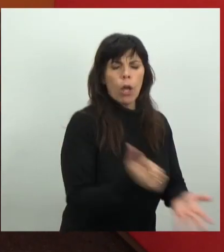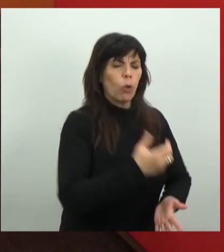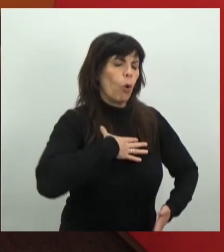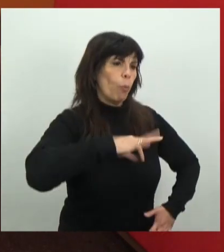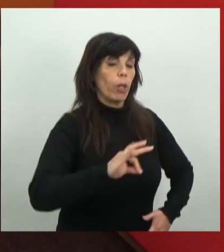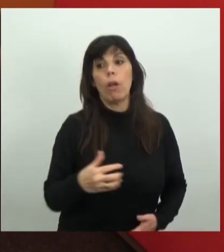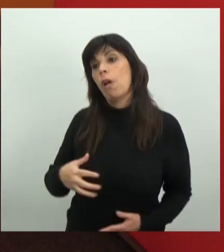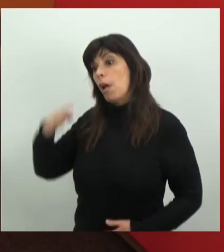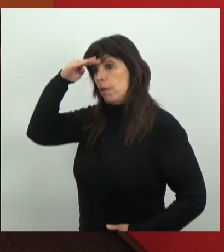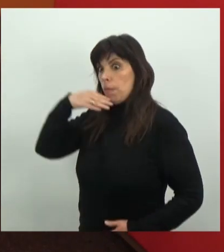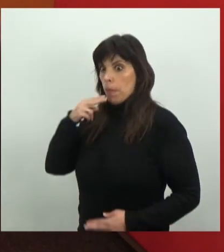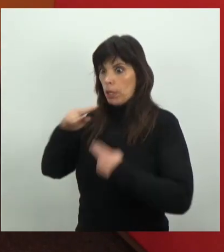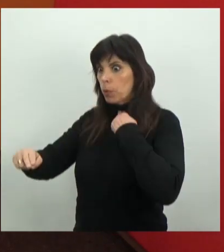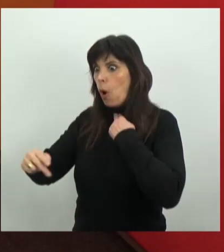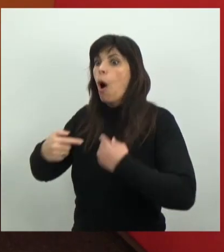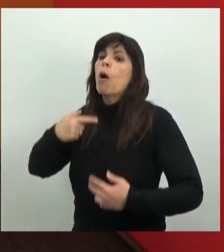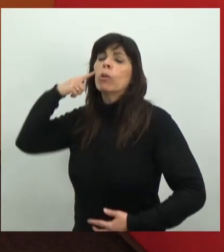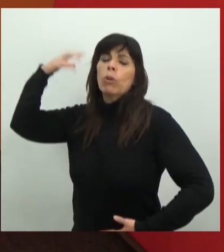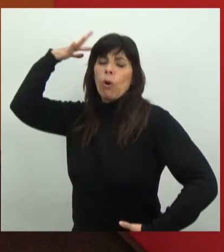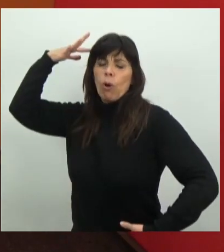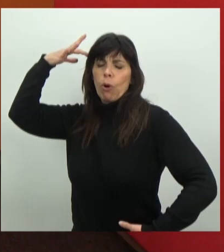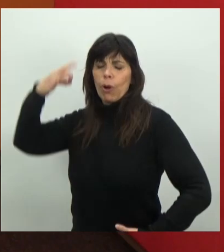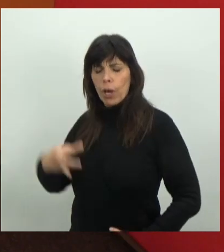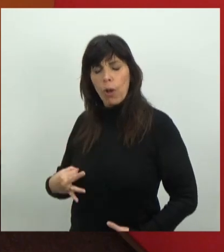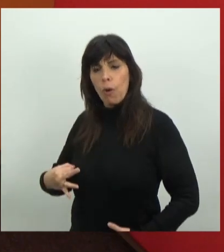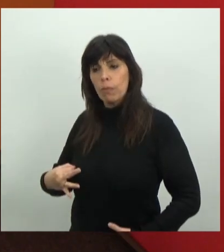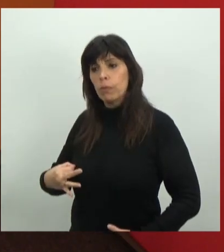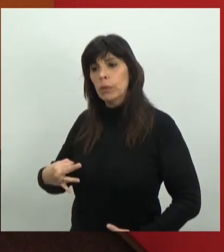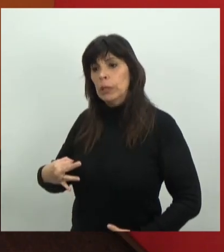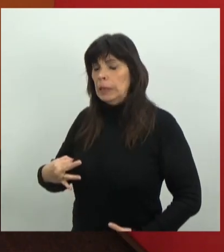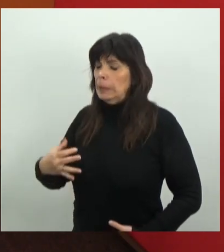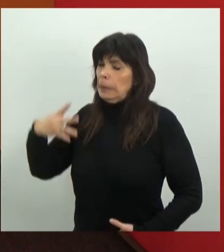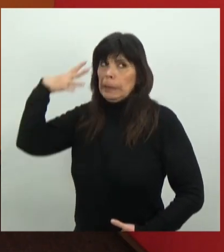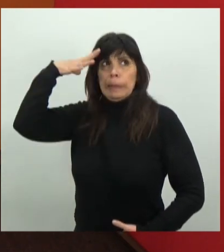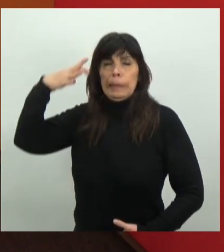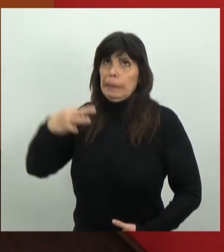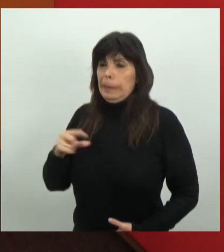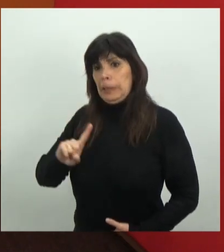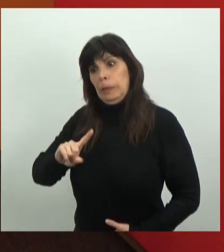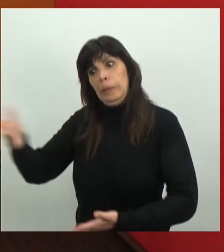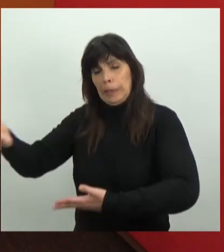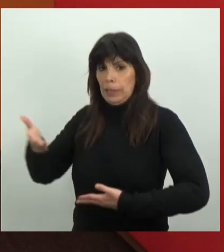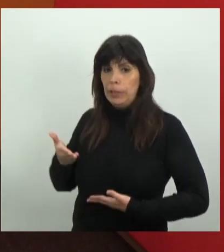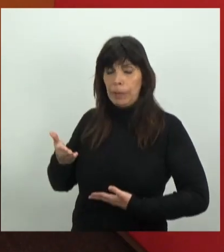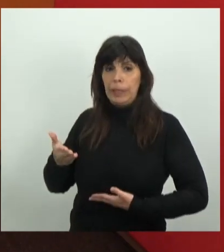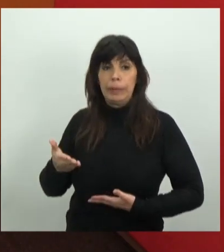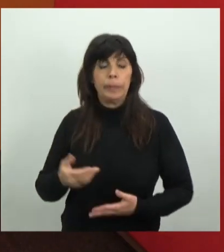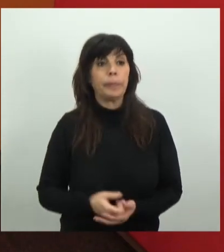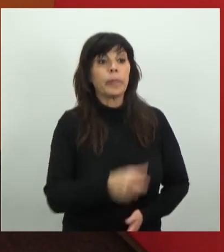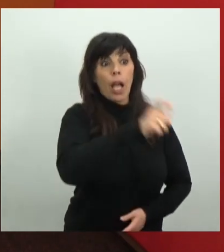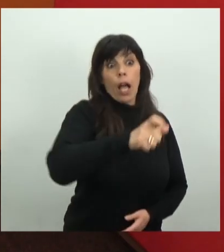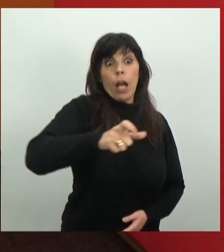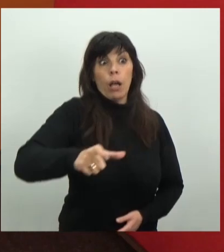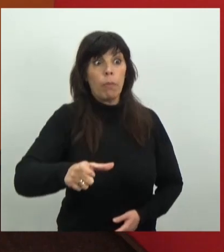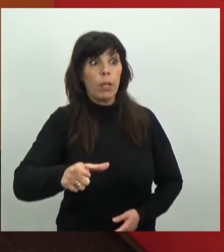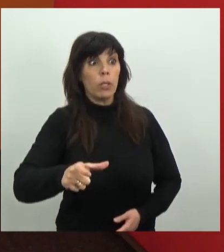incredulidad. ¿Sabes, querido? Muchos de nosotros no duda que Jesucristo es el Hijo de Dios, pero